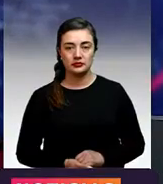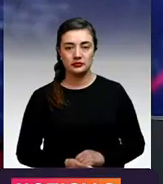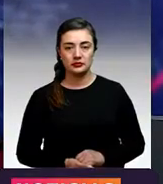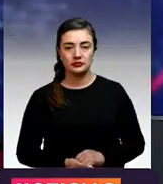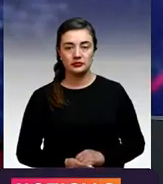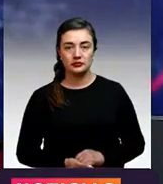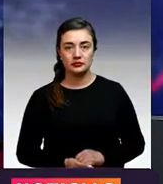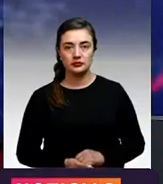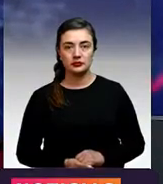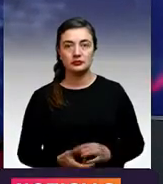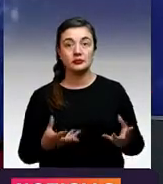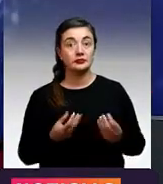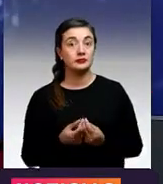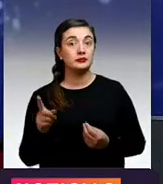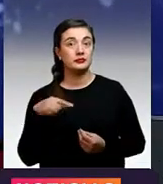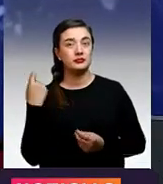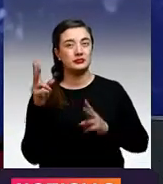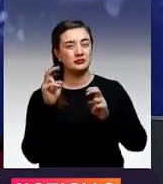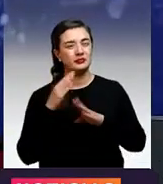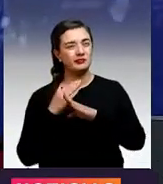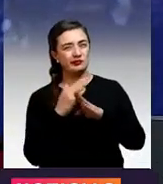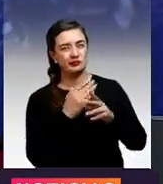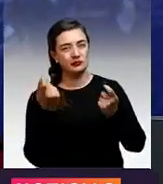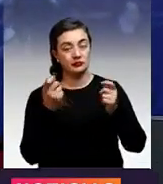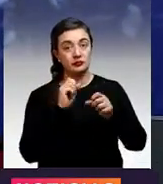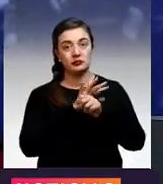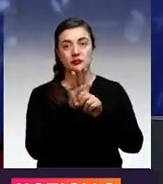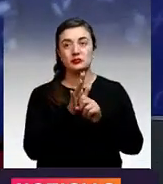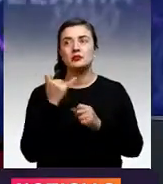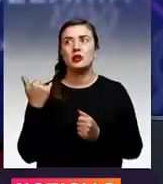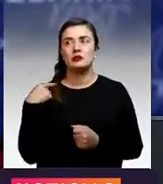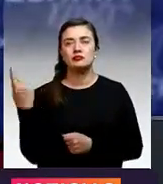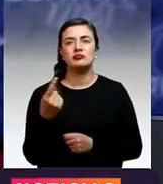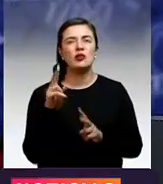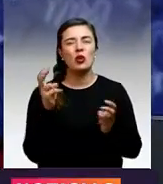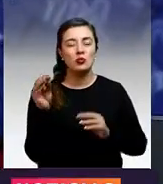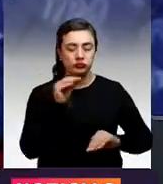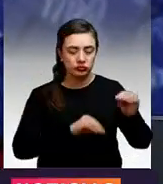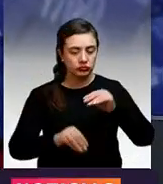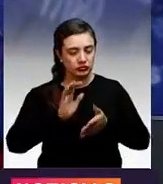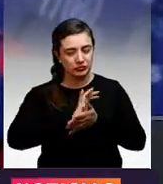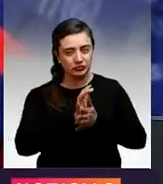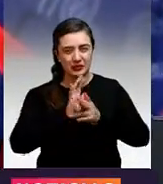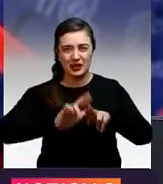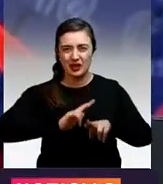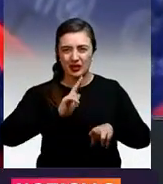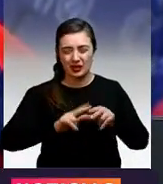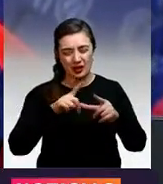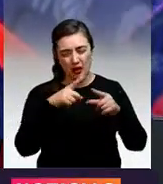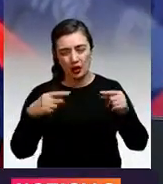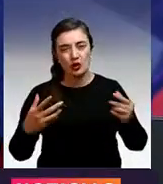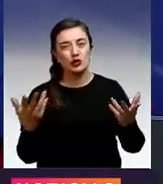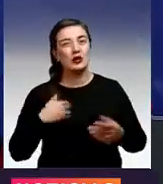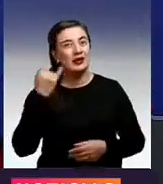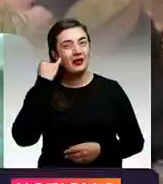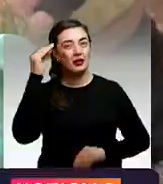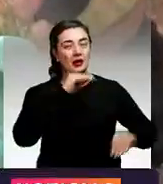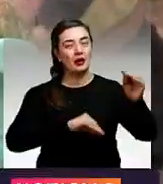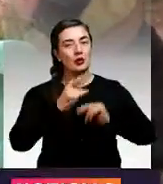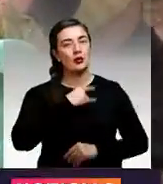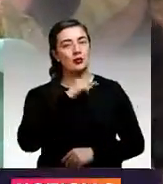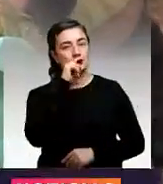y en un nuevo tratamiento contra el COVID-19 Avanza, producido a base de plantas y productos naturales, Avanza la Universidad Javeriana.